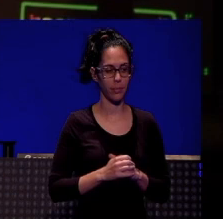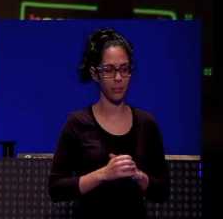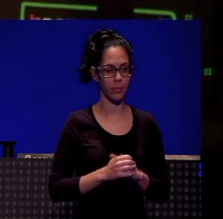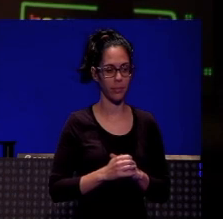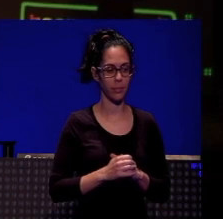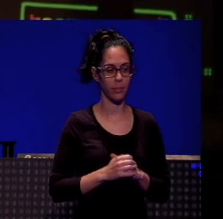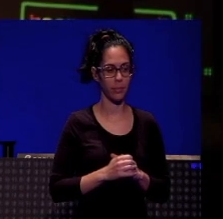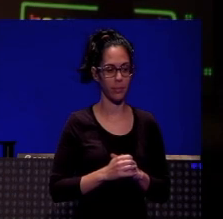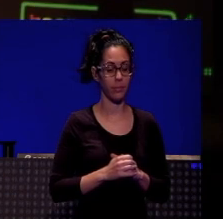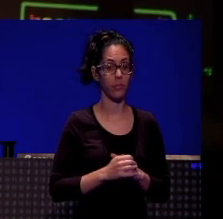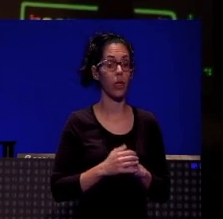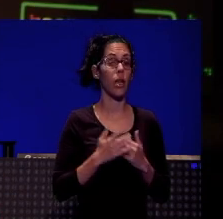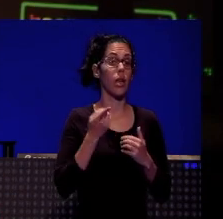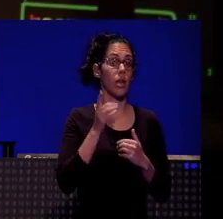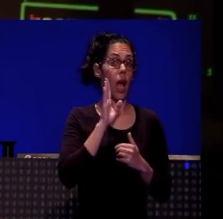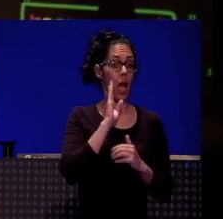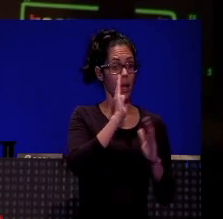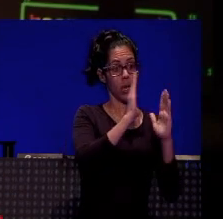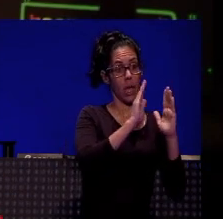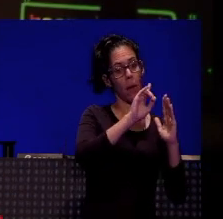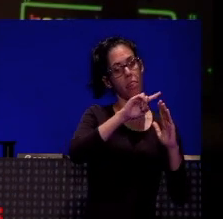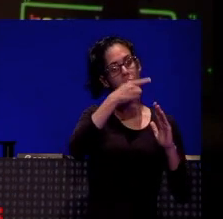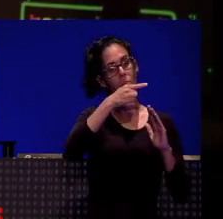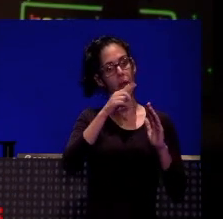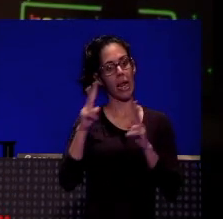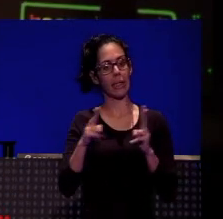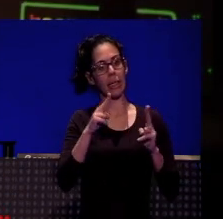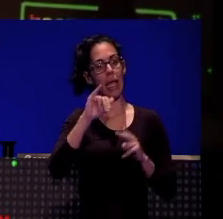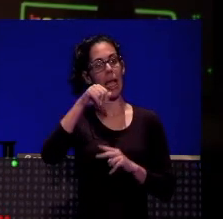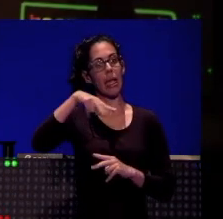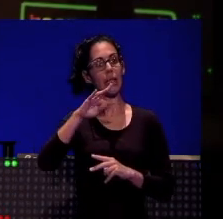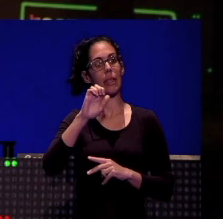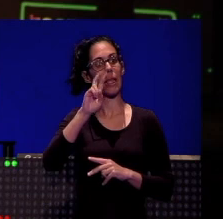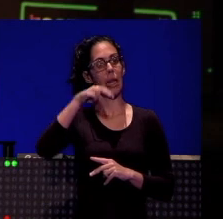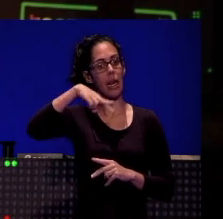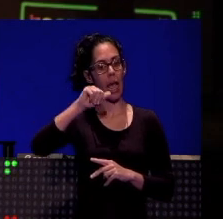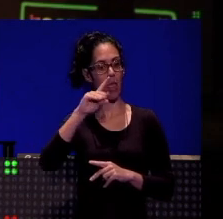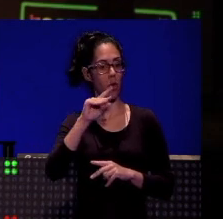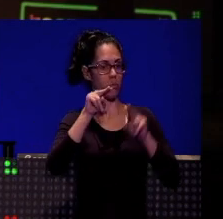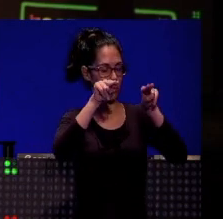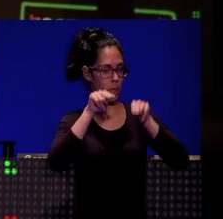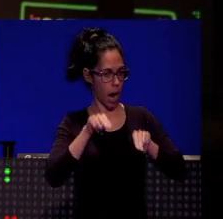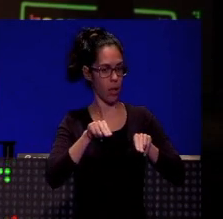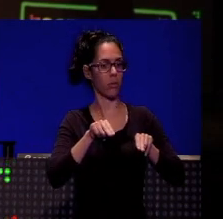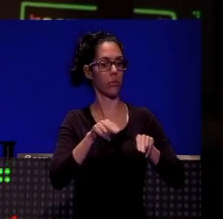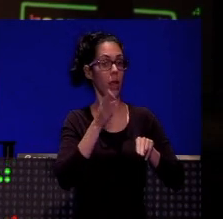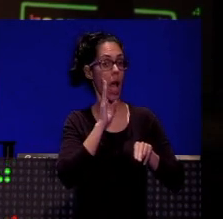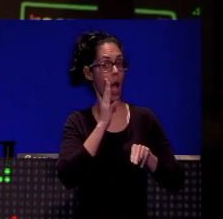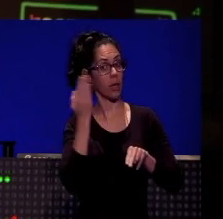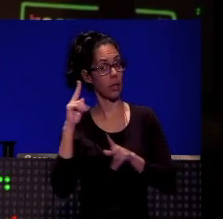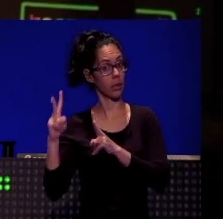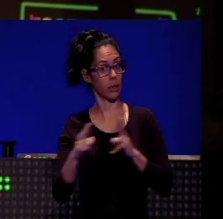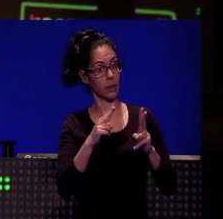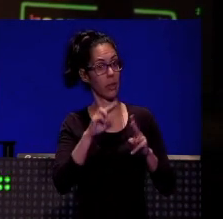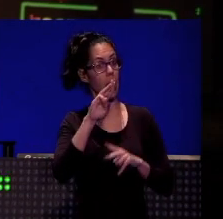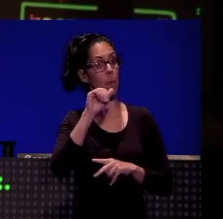bueno toda esta etapa luego del salto al internado que además fue gracias al director de casting que veíamos antes en la secuencia de patitas a las luis san